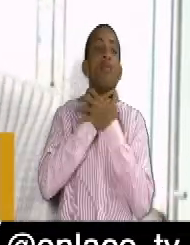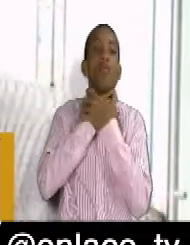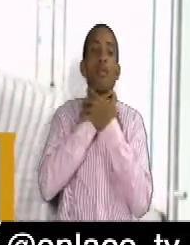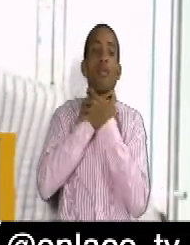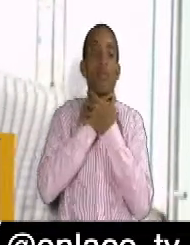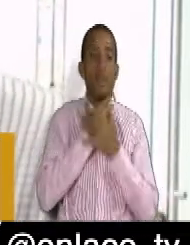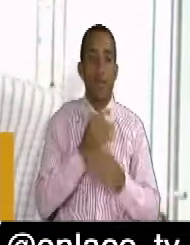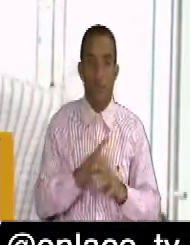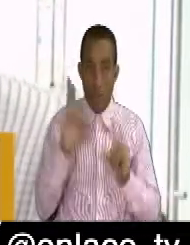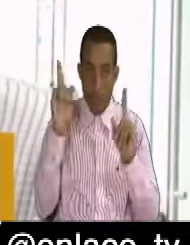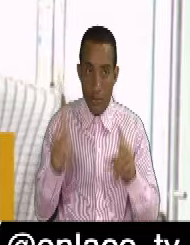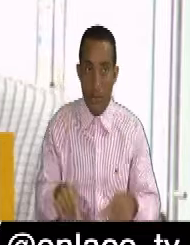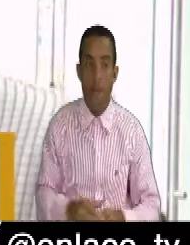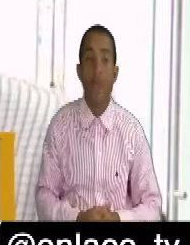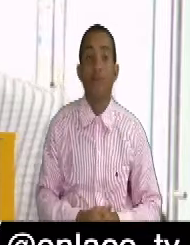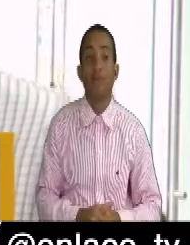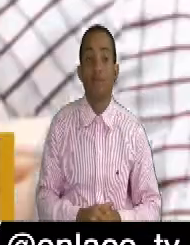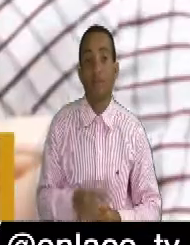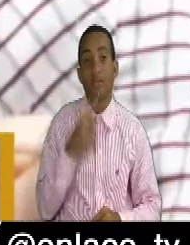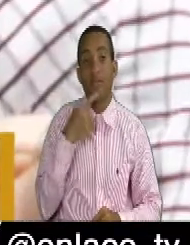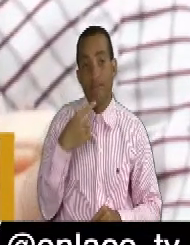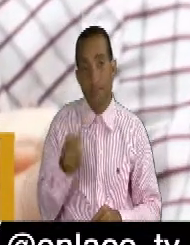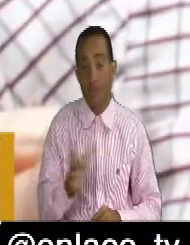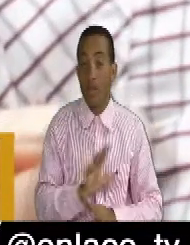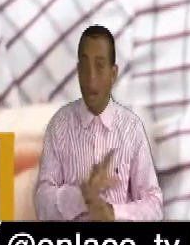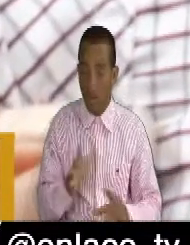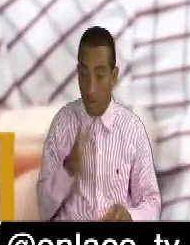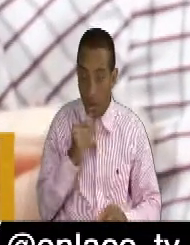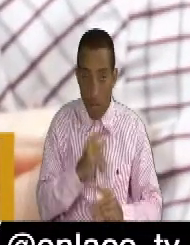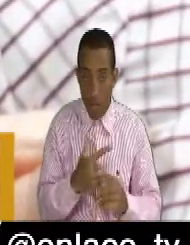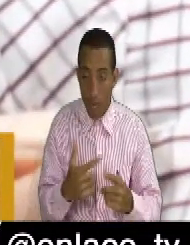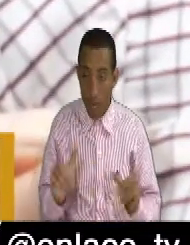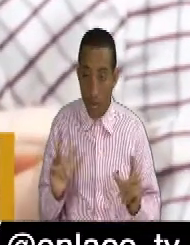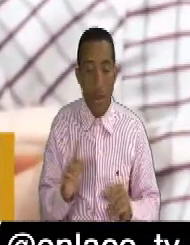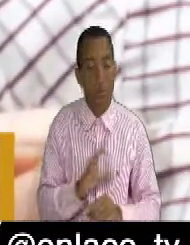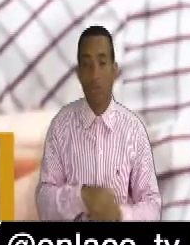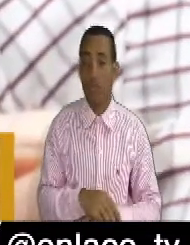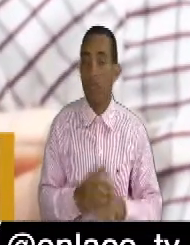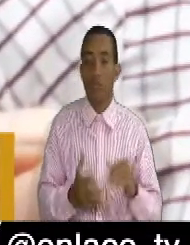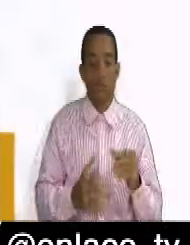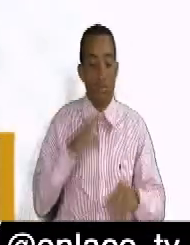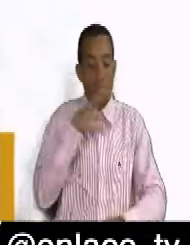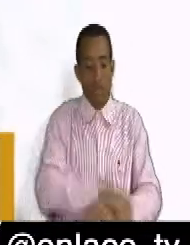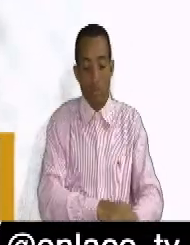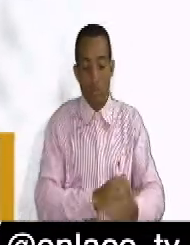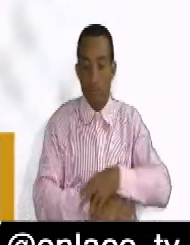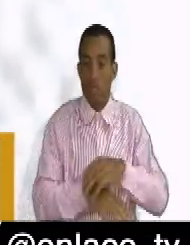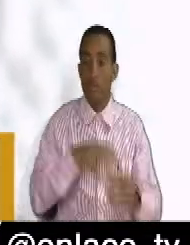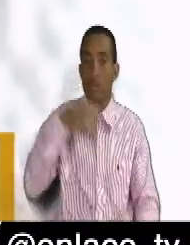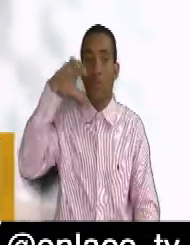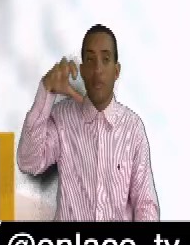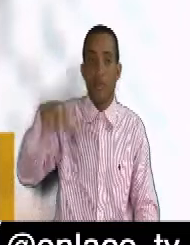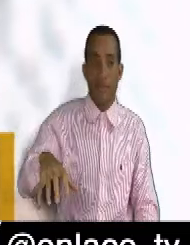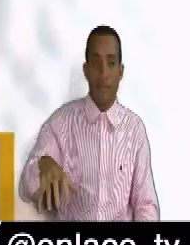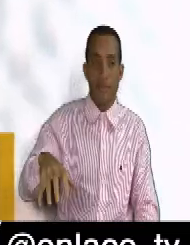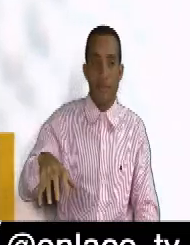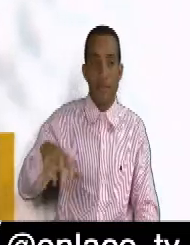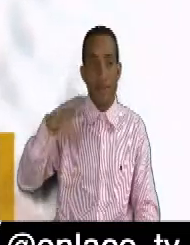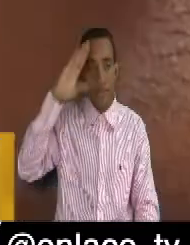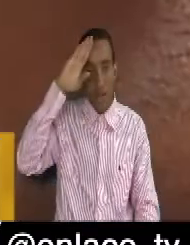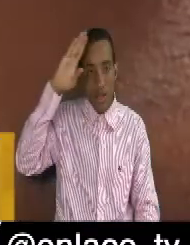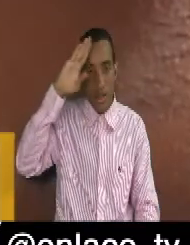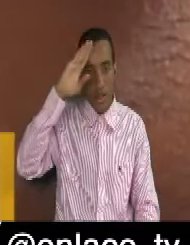ahorcando. También asegura que la agresión no terminó ahí, que fueron esposados y trasladados a la estación de policía Barranca Bermeja, en donde